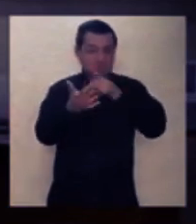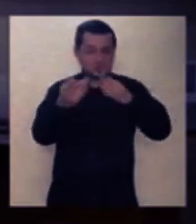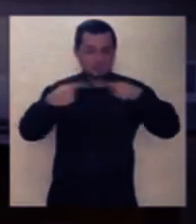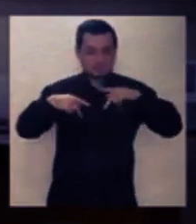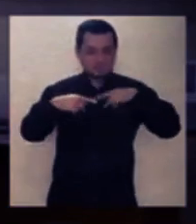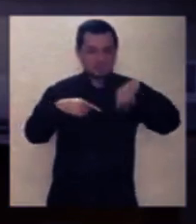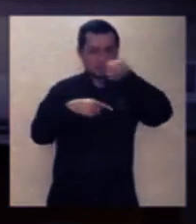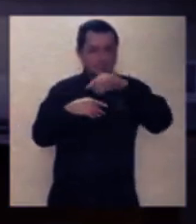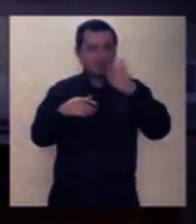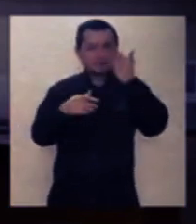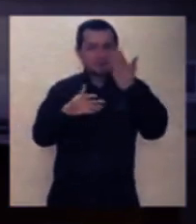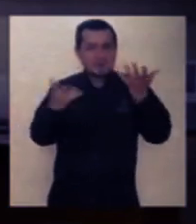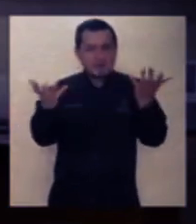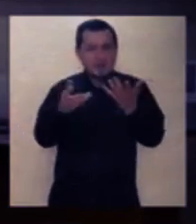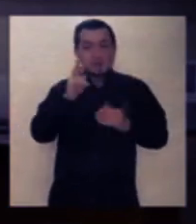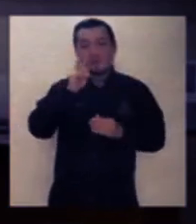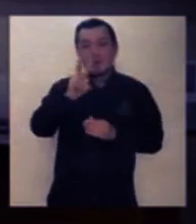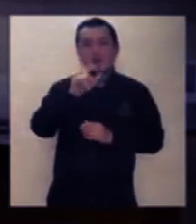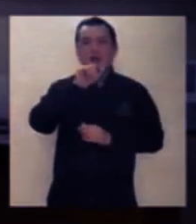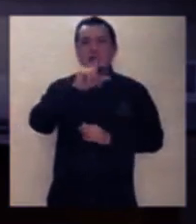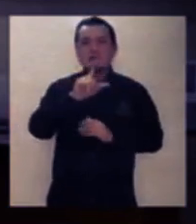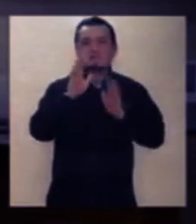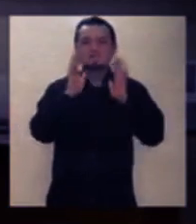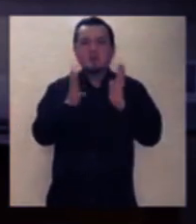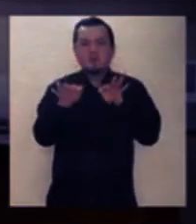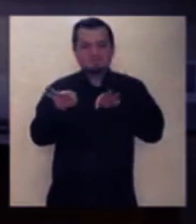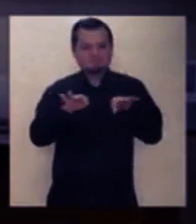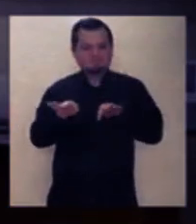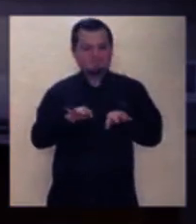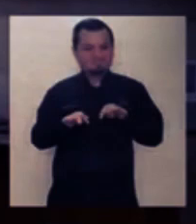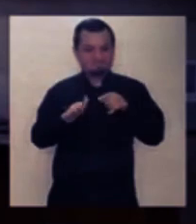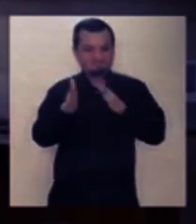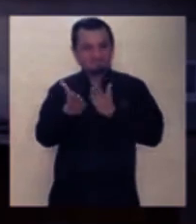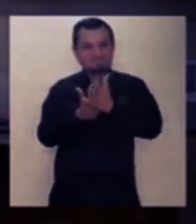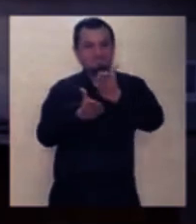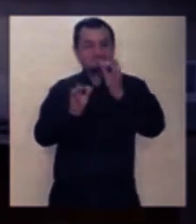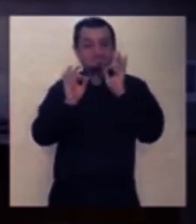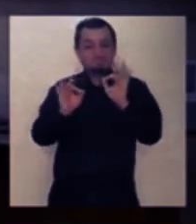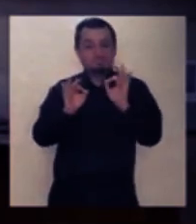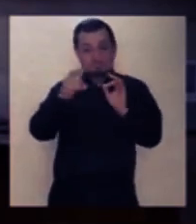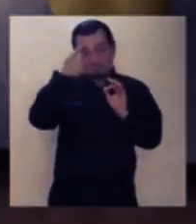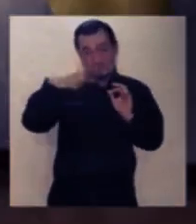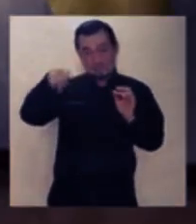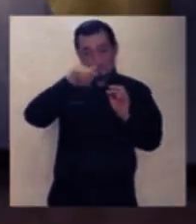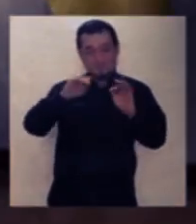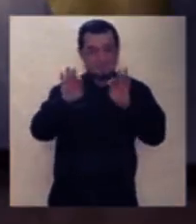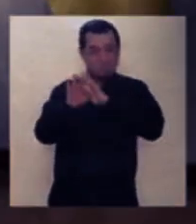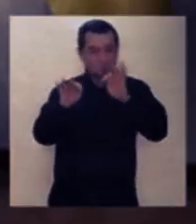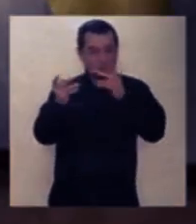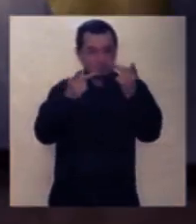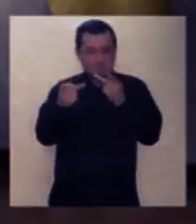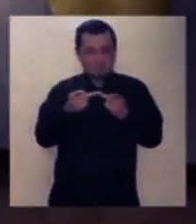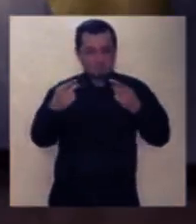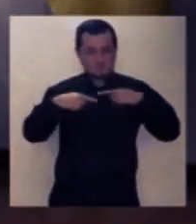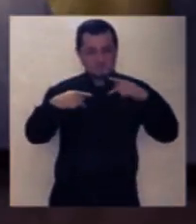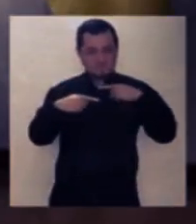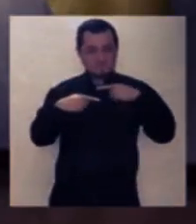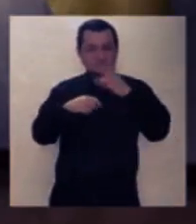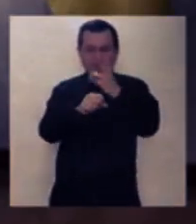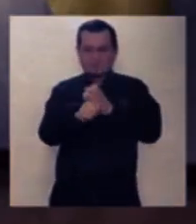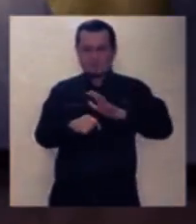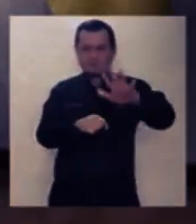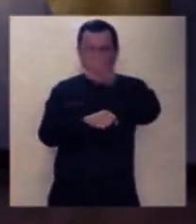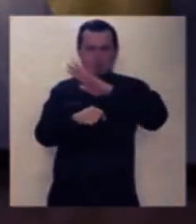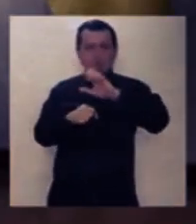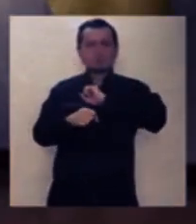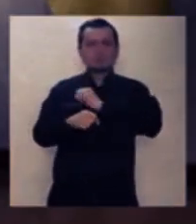veces en contra de lo que yo más quisiera: ver a Jalisco trabajando ya a todo vapor para salir adelante. Para tener todavía un mayor soporte en nuestras